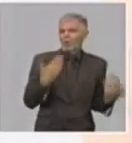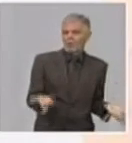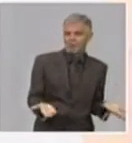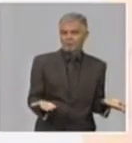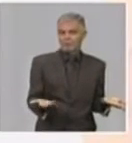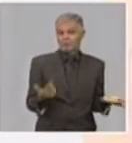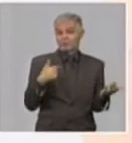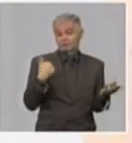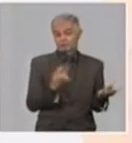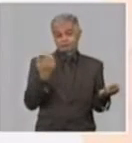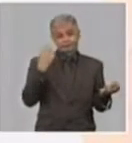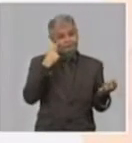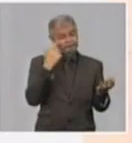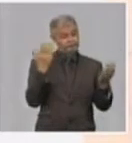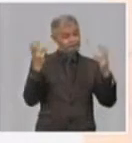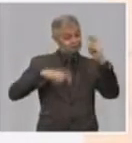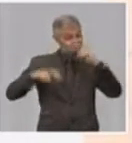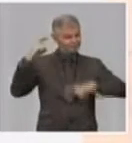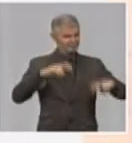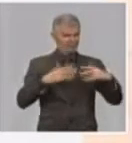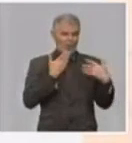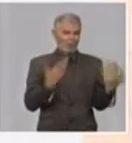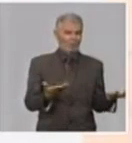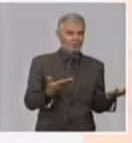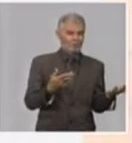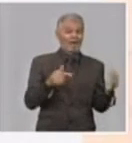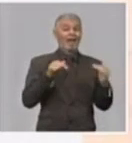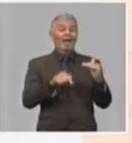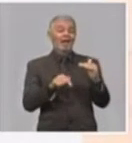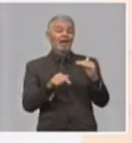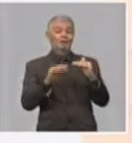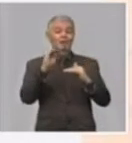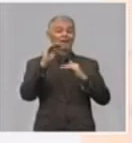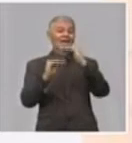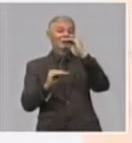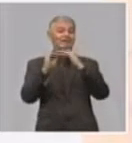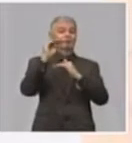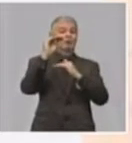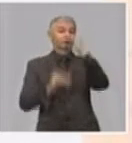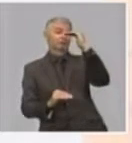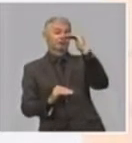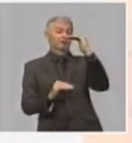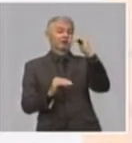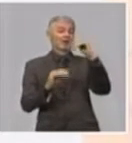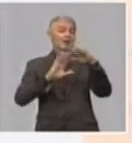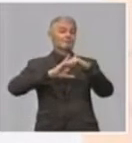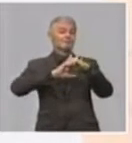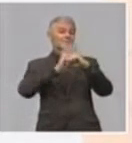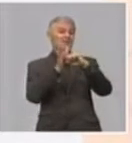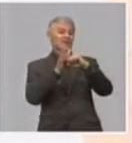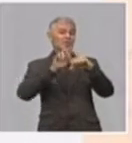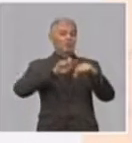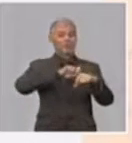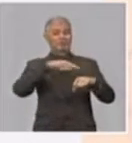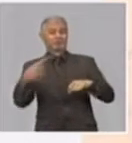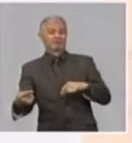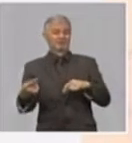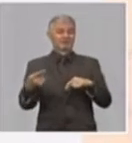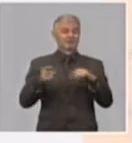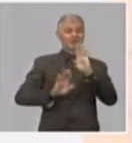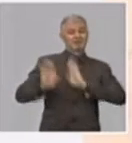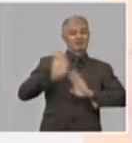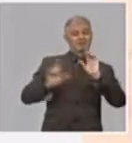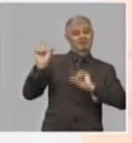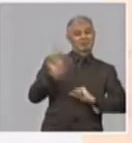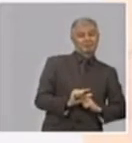el otro caso es cuando ese equilibrio se rompe, cuando el virus logra sobrepasar al sistema inmune. Cuando